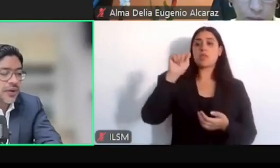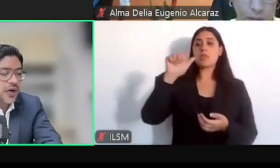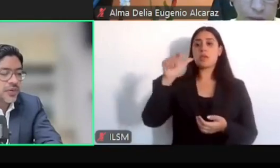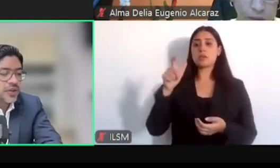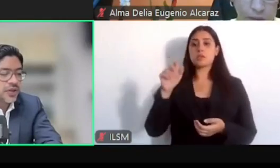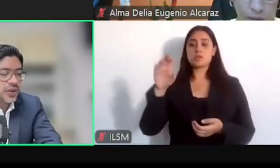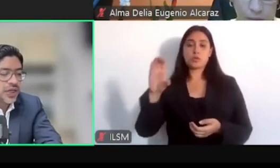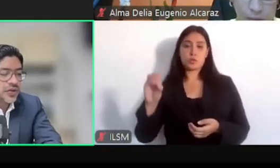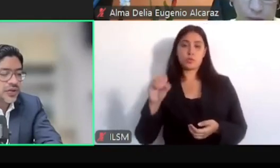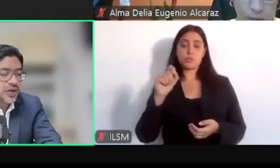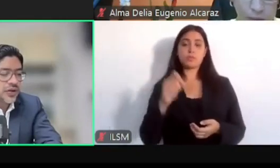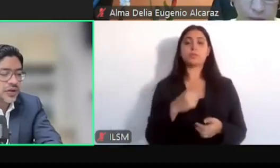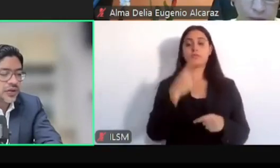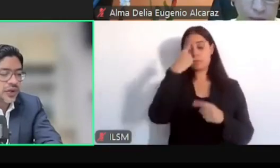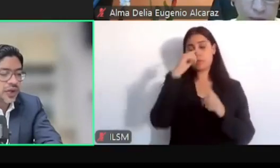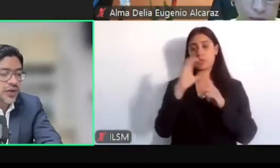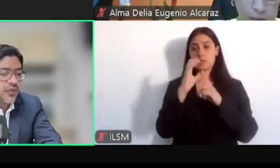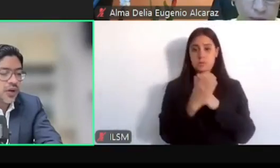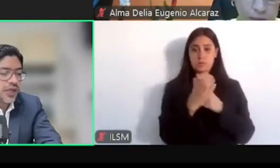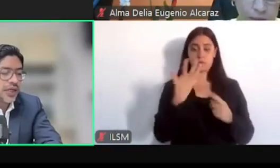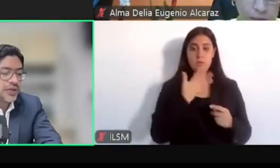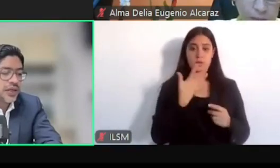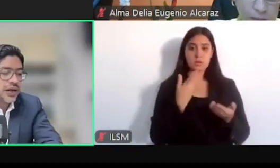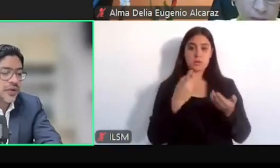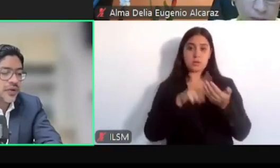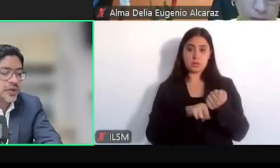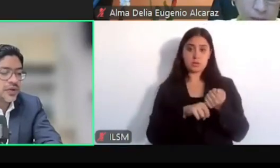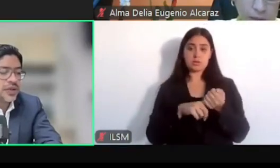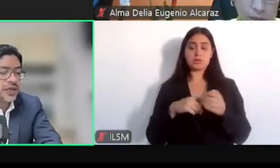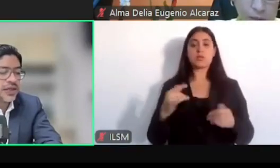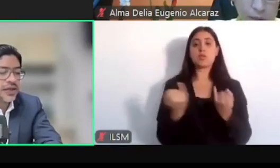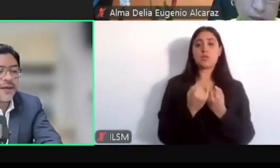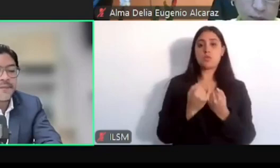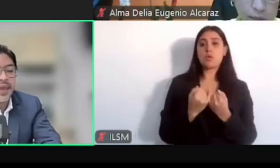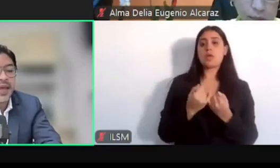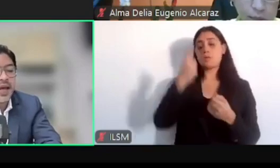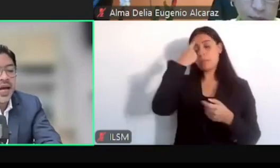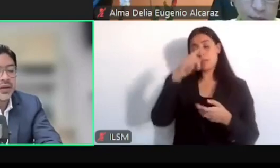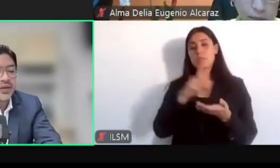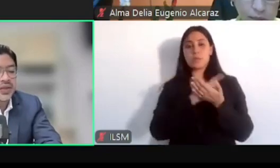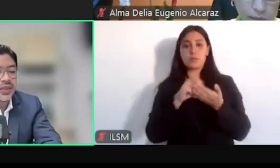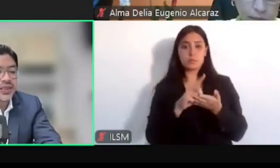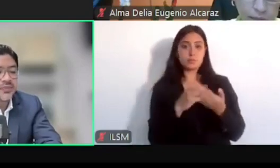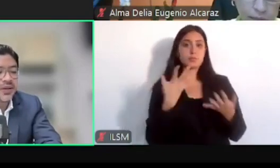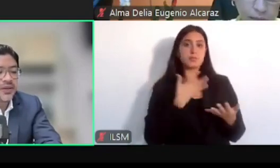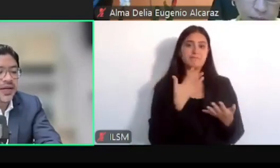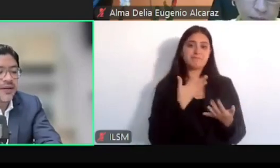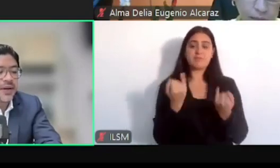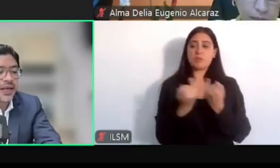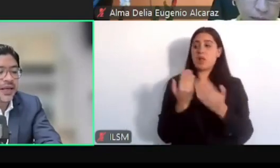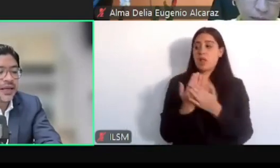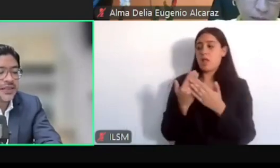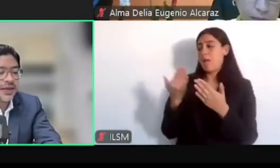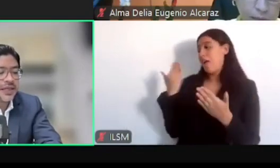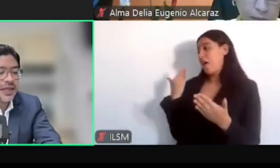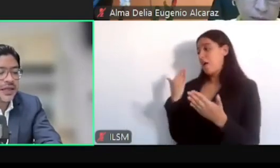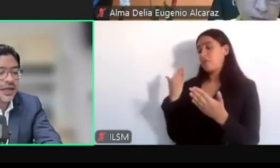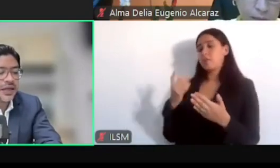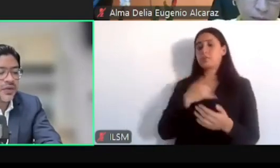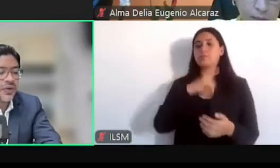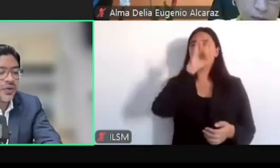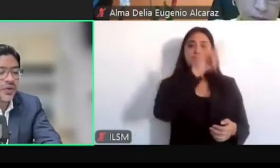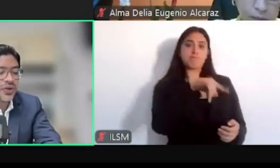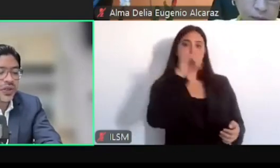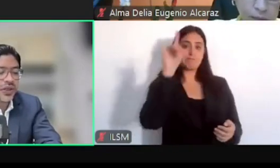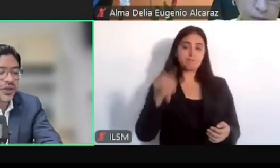la probable comisión de hechos que constituyen una vulneración a la prohibición de realizar a actos anticipados de campaña establecida en el